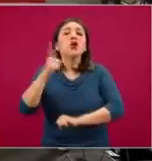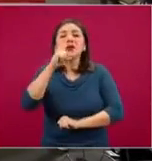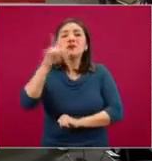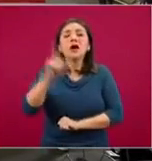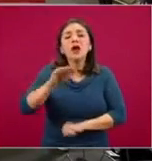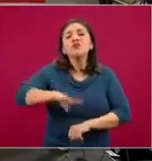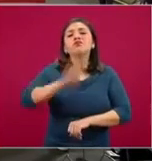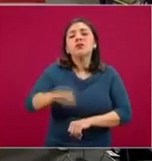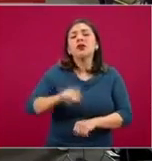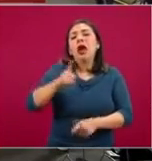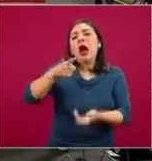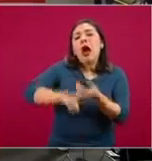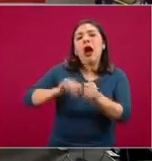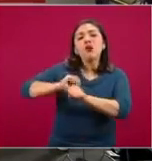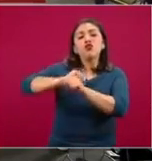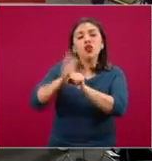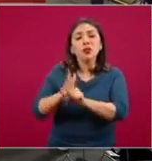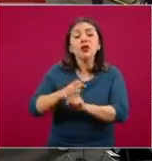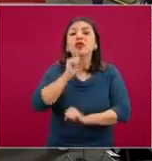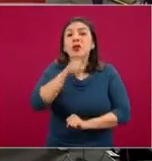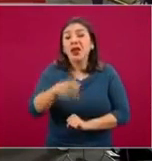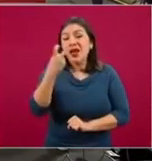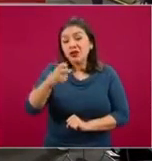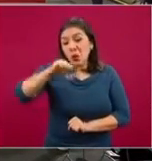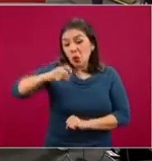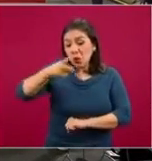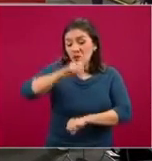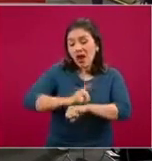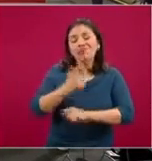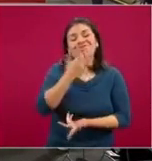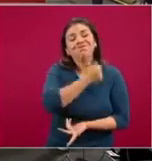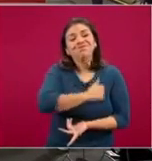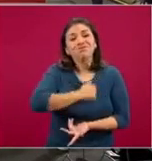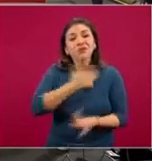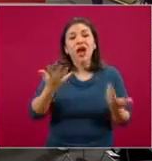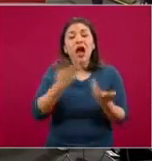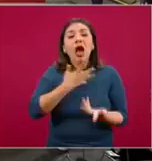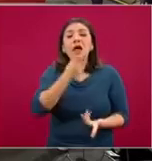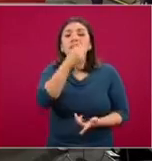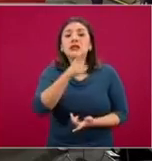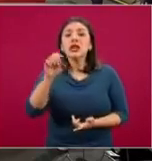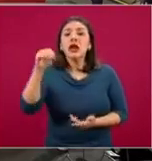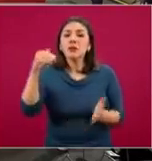las complicaciones y lamentablemente para el día de hoy son